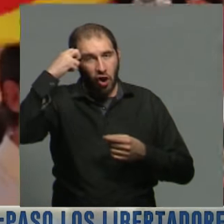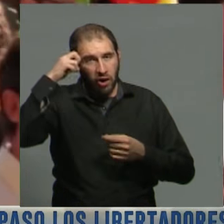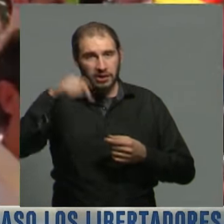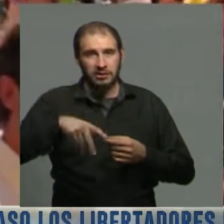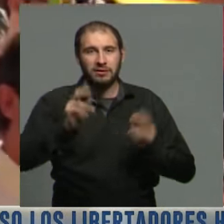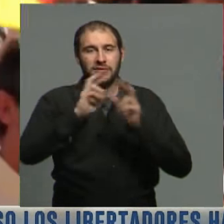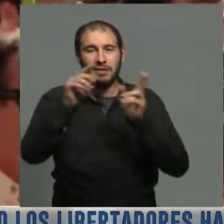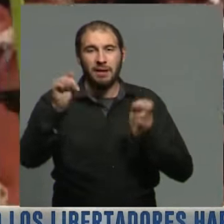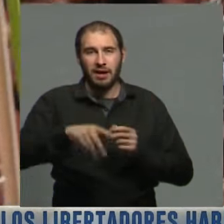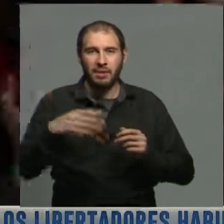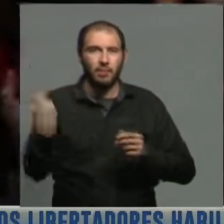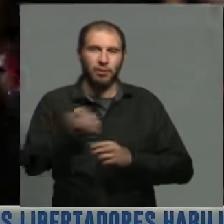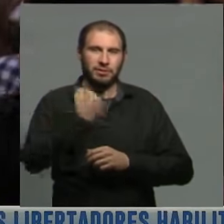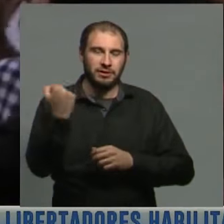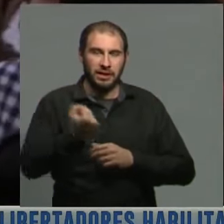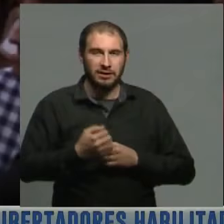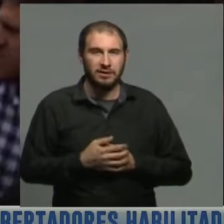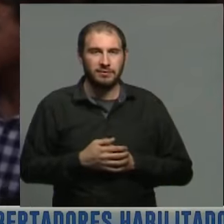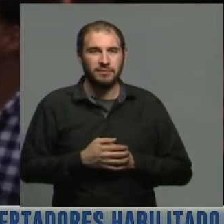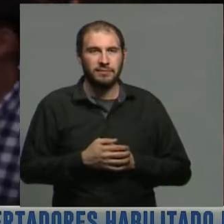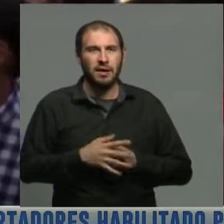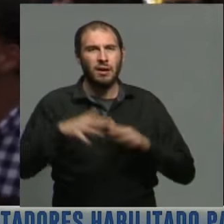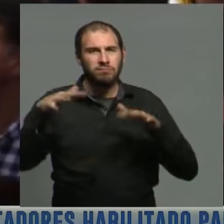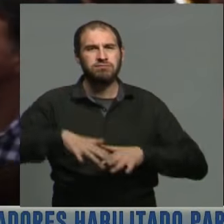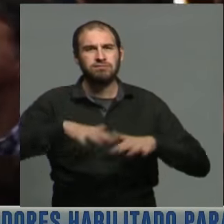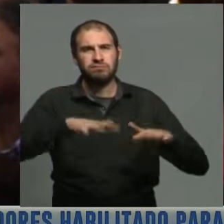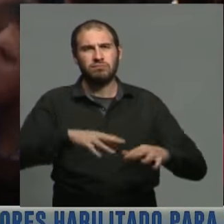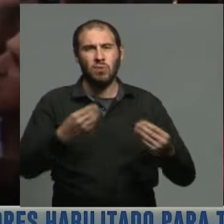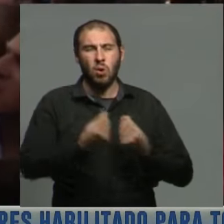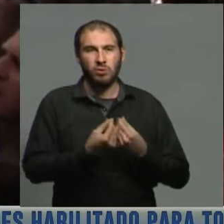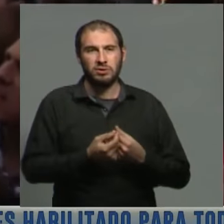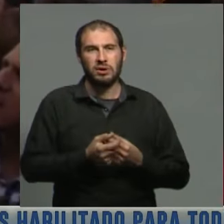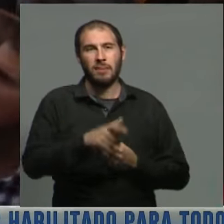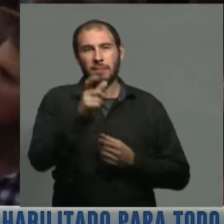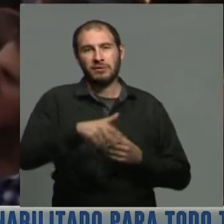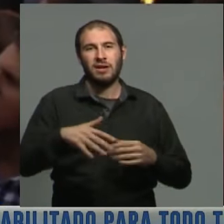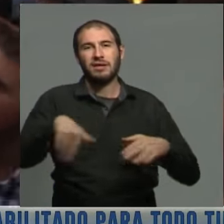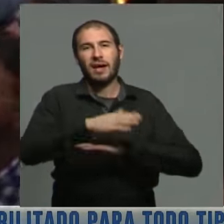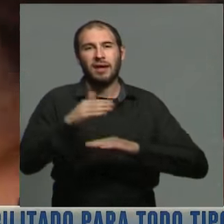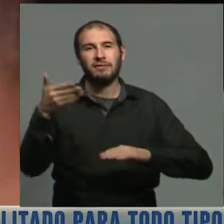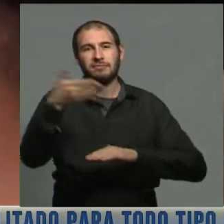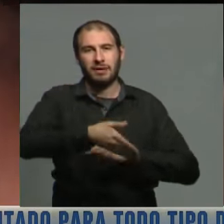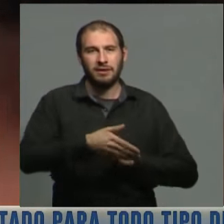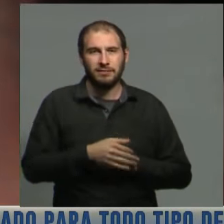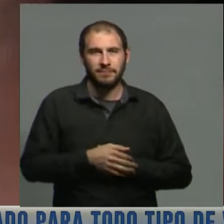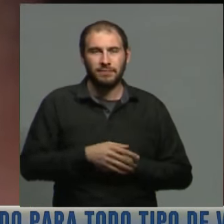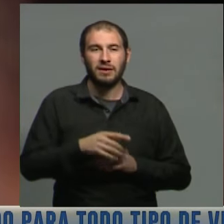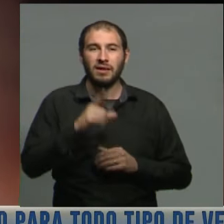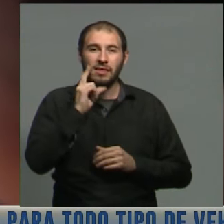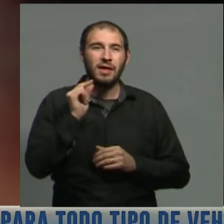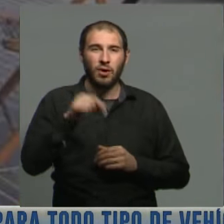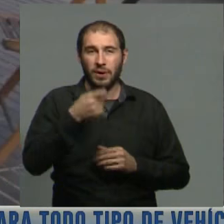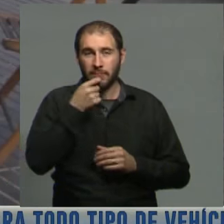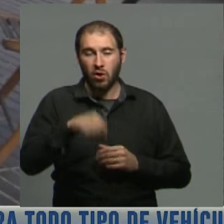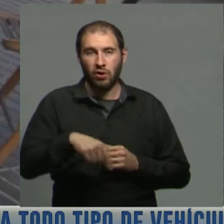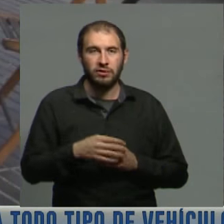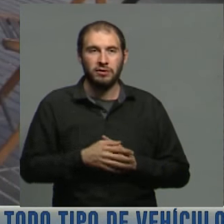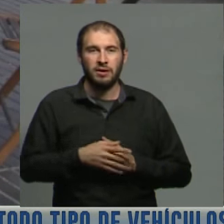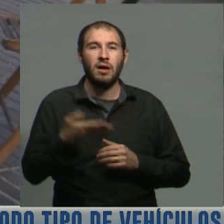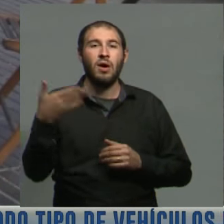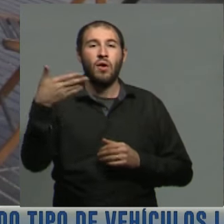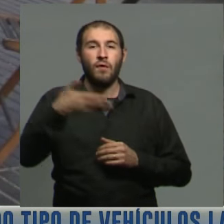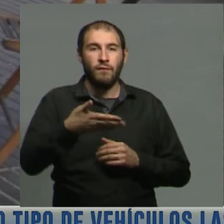torno a esto eran trascendentales, había grandes movilizaciones, la gente pues ha salido a las calles. En el día de hoy, por ejemplo, han